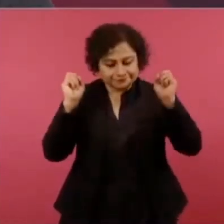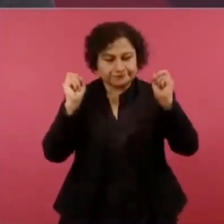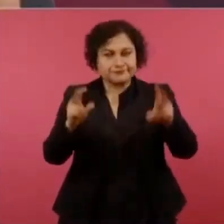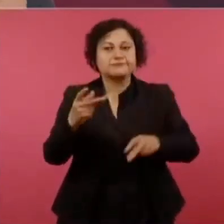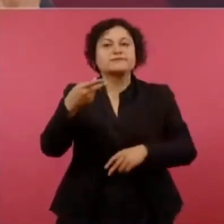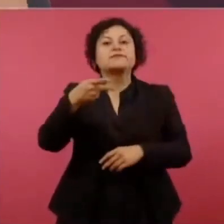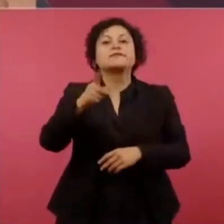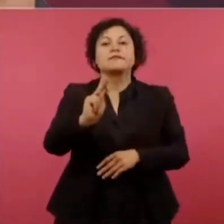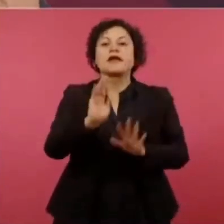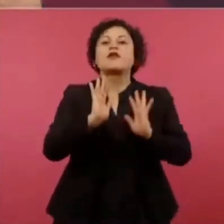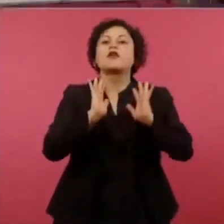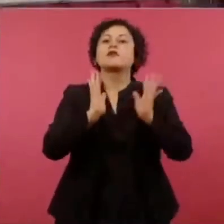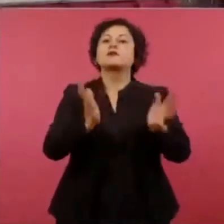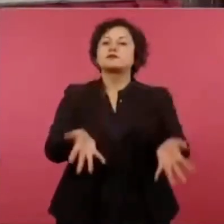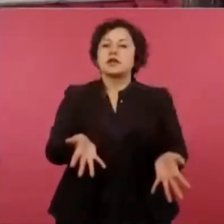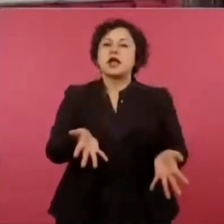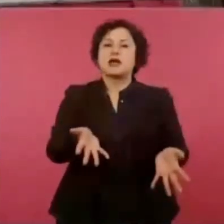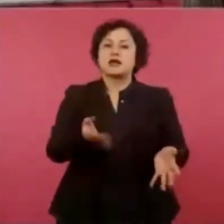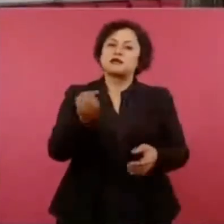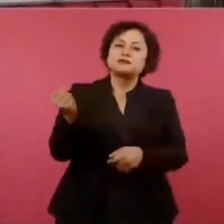hay más información,